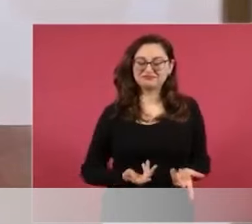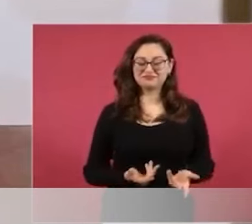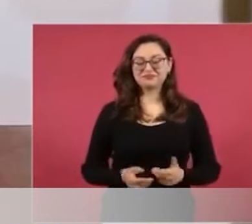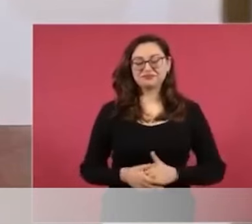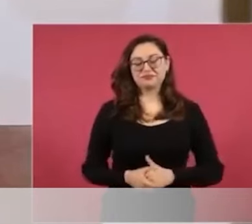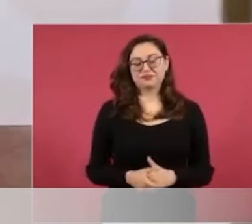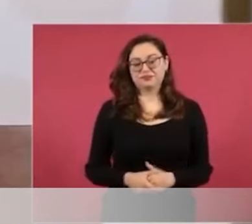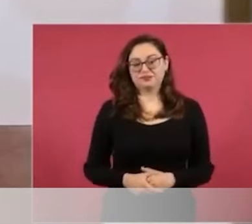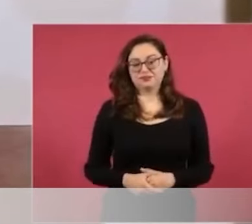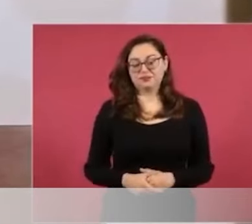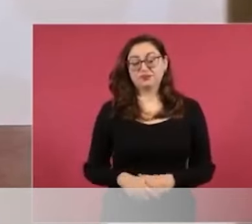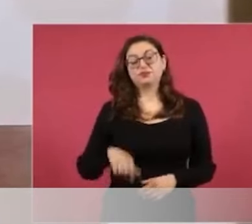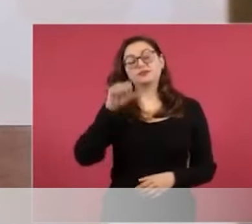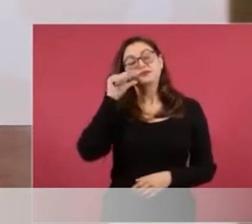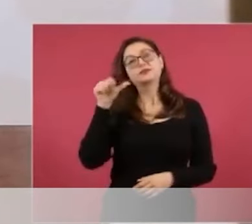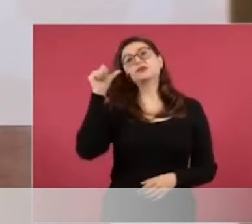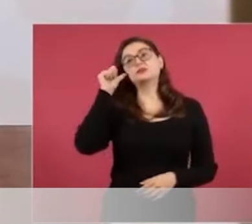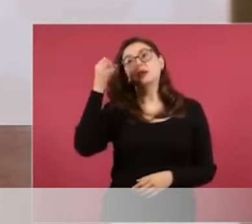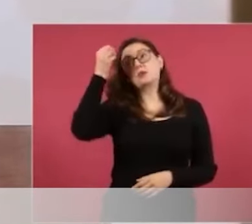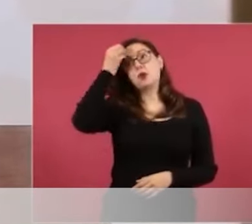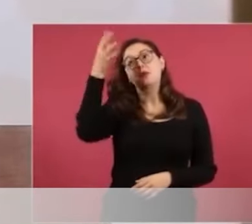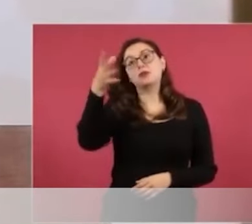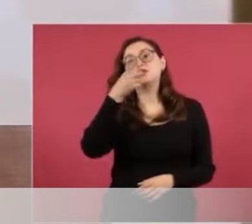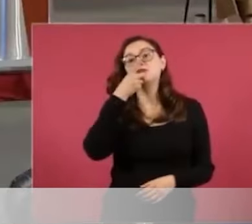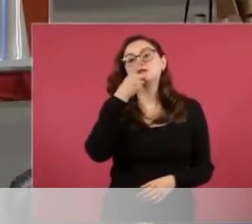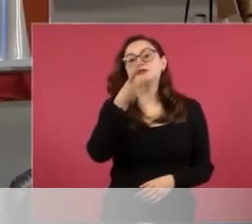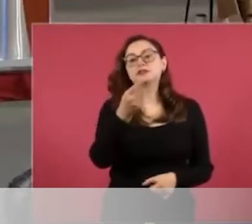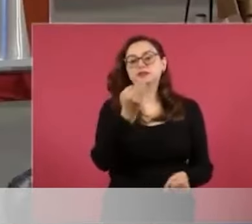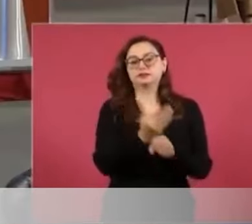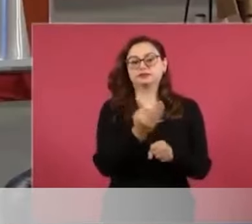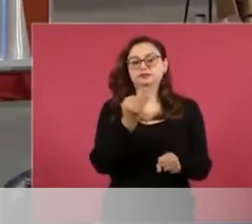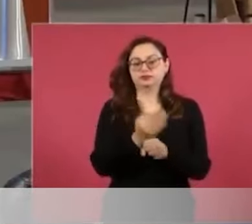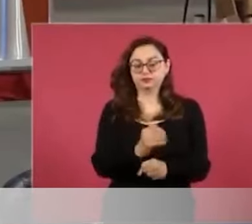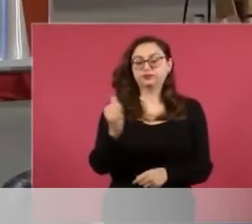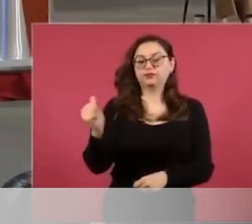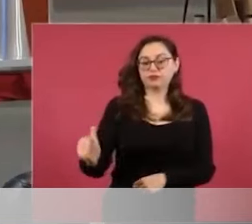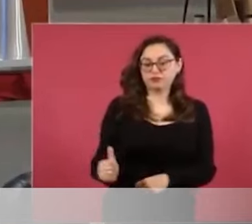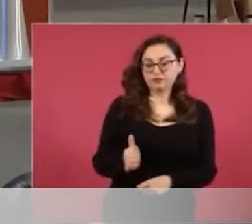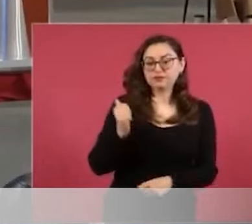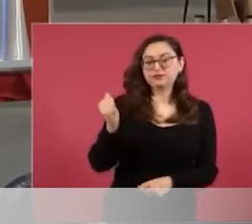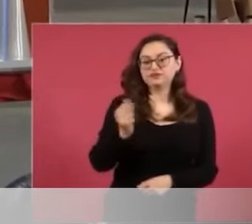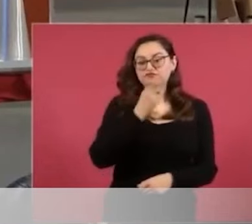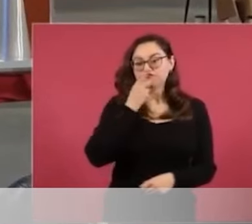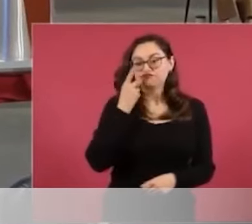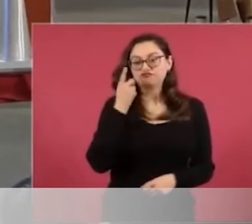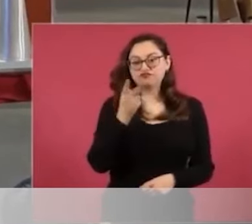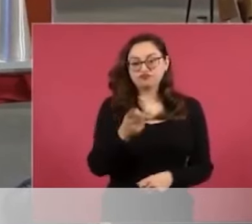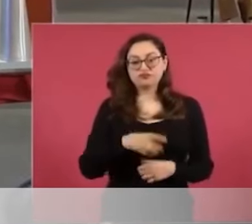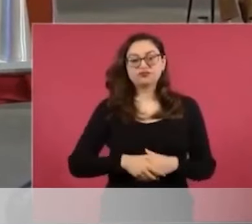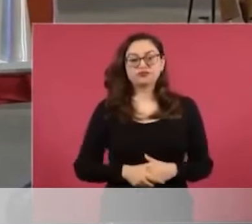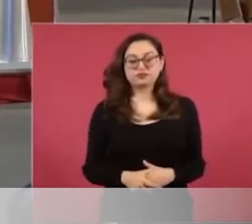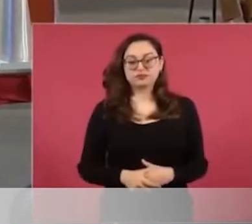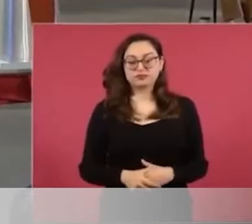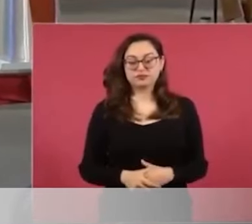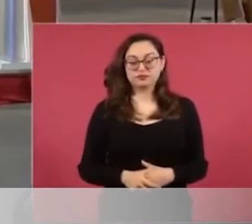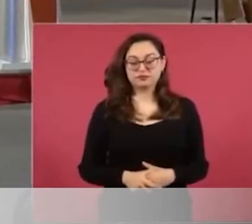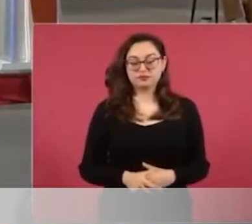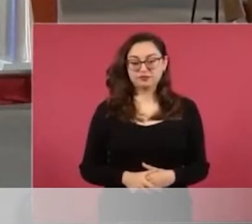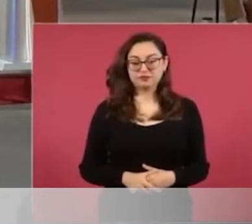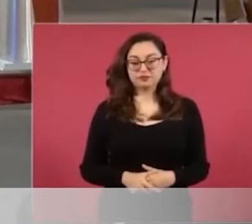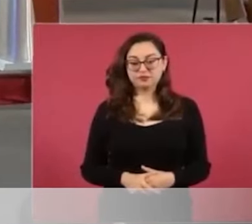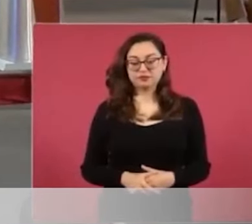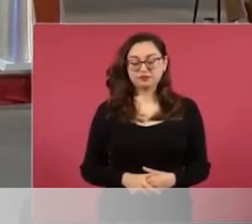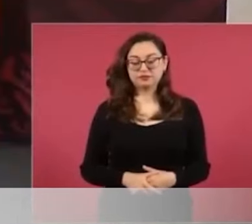vez para decirlo porque eh le pedían 200 millones